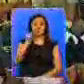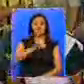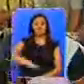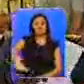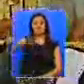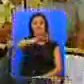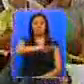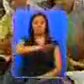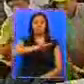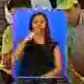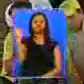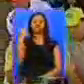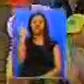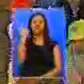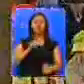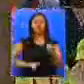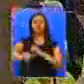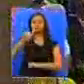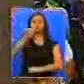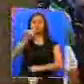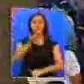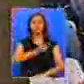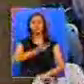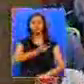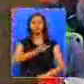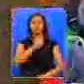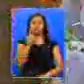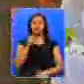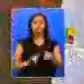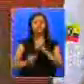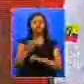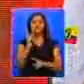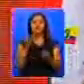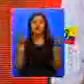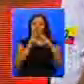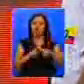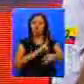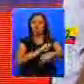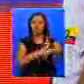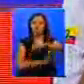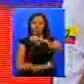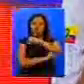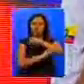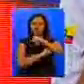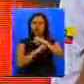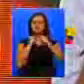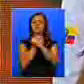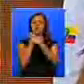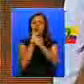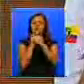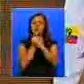que no solo íbamos a continuar con la Misión Solidaria Manuel Espejo, sino que le íbamos a fortalecer y íbamos a trabajar por la